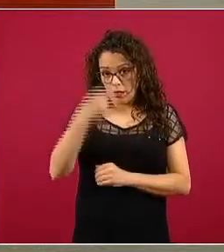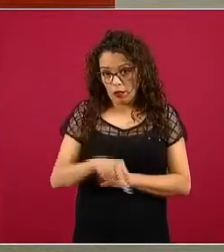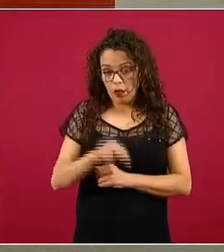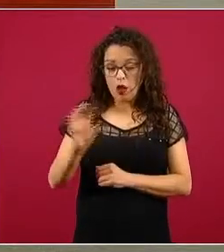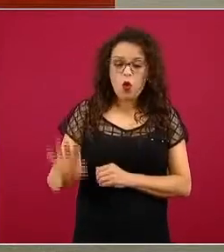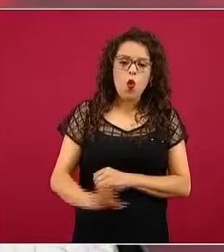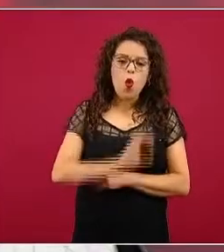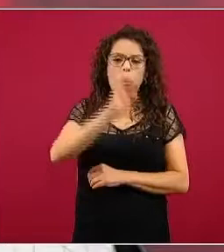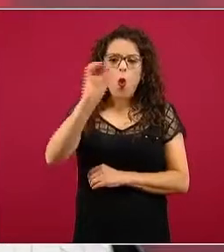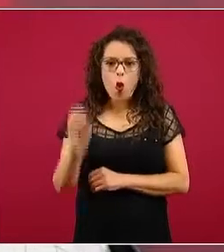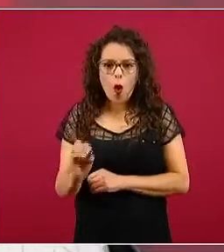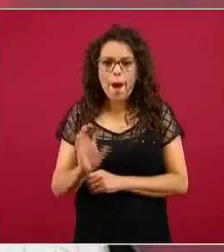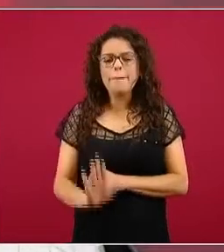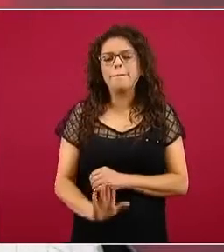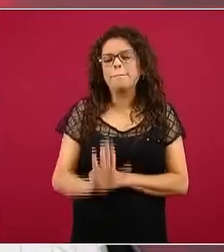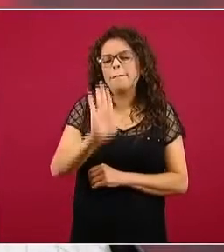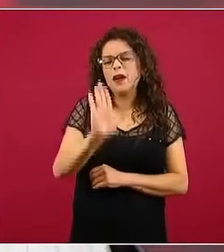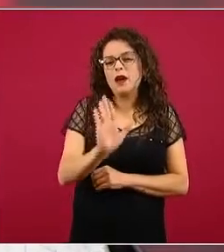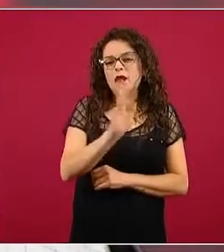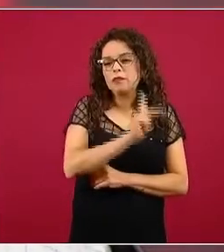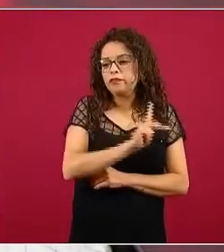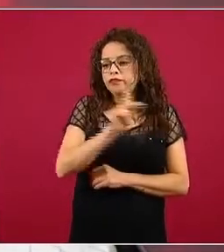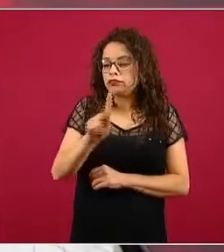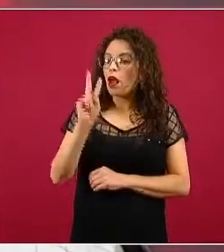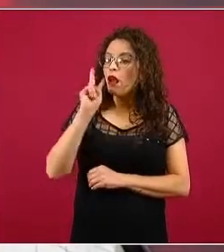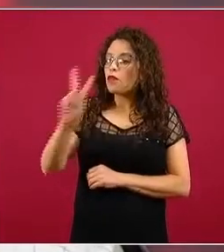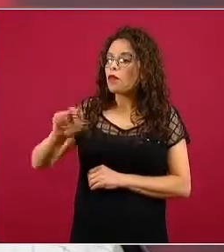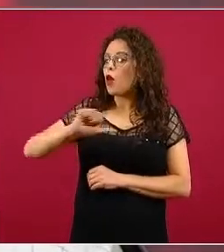un efecto similar pudiera haberse observado también en